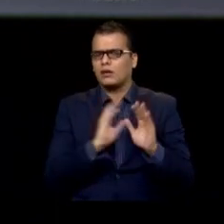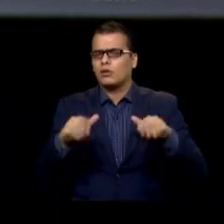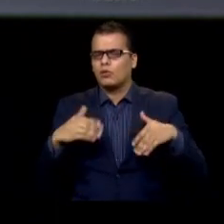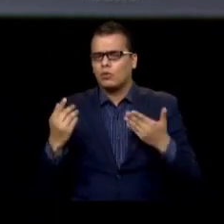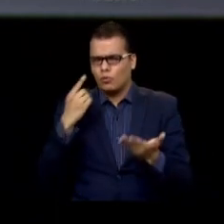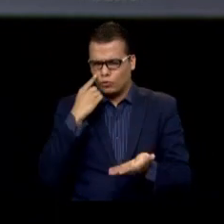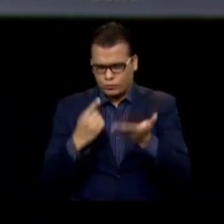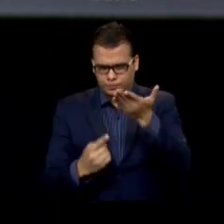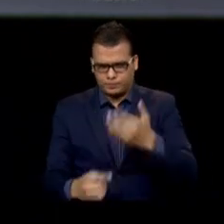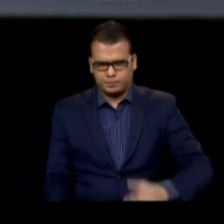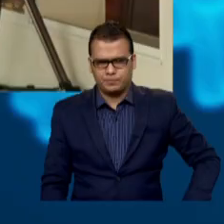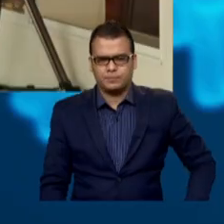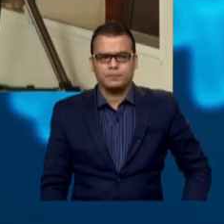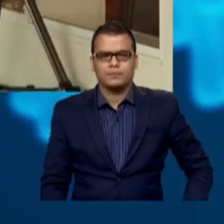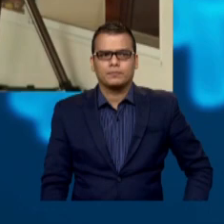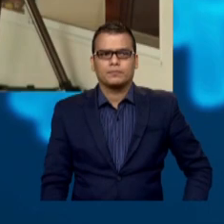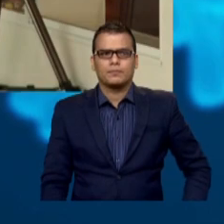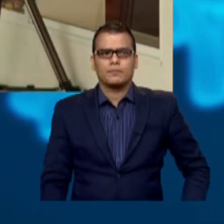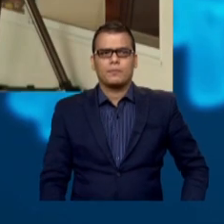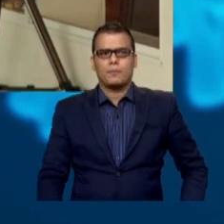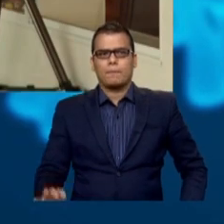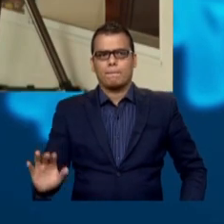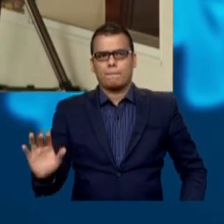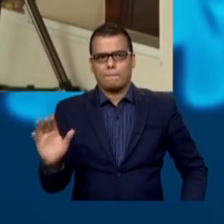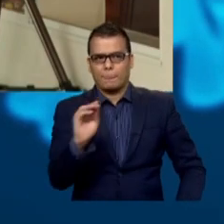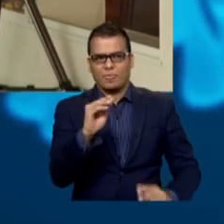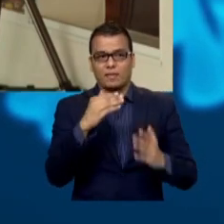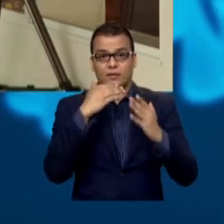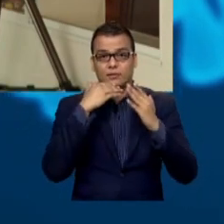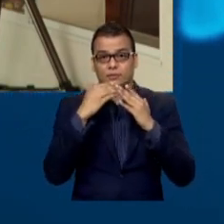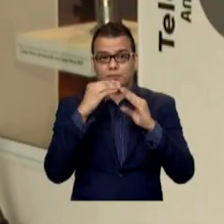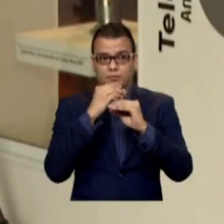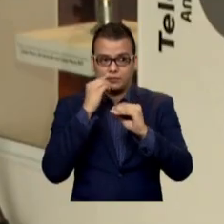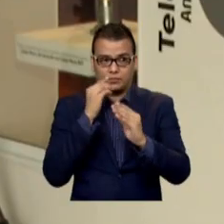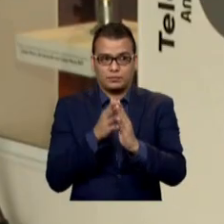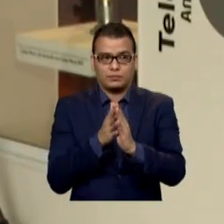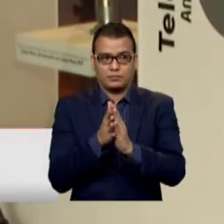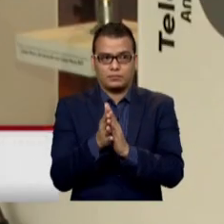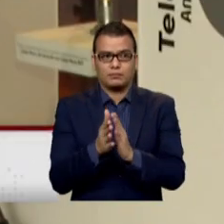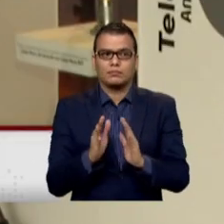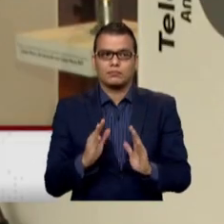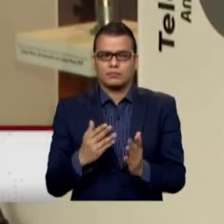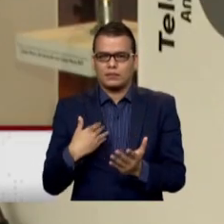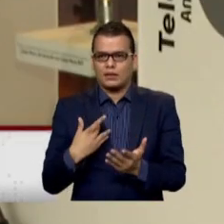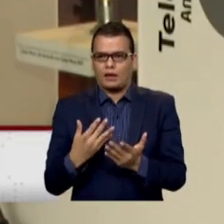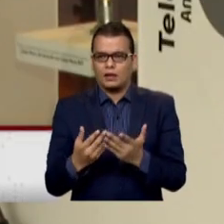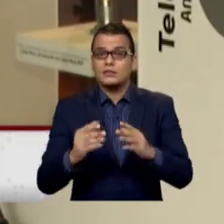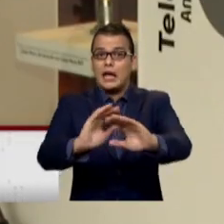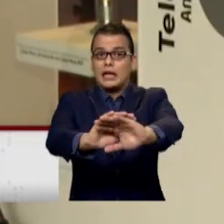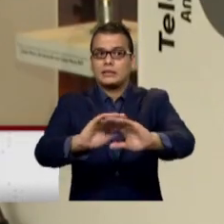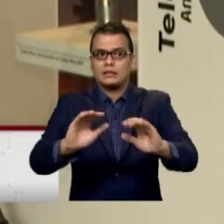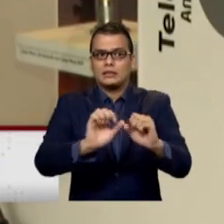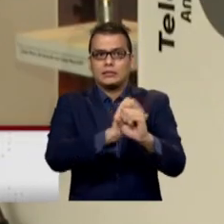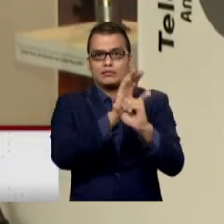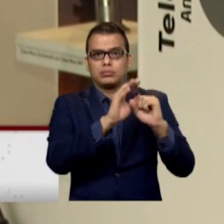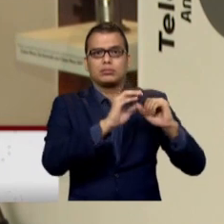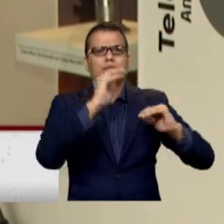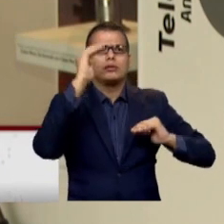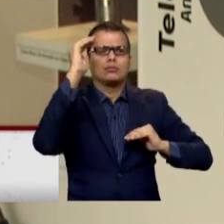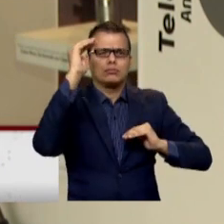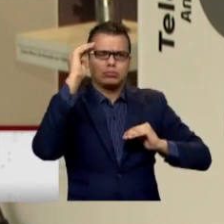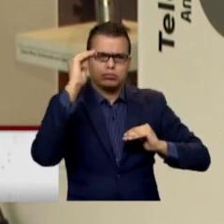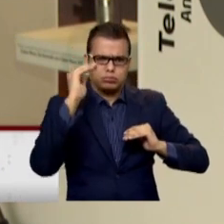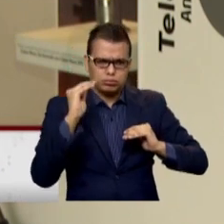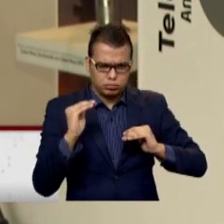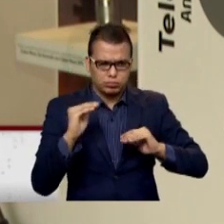Cauca. Muy buenas noches para todos. Aunque en los últimos días se ha aplanado la curva de contagios,